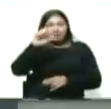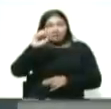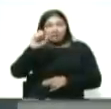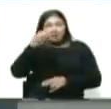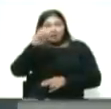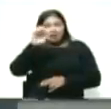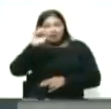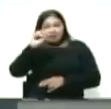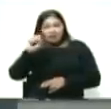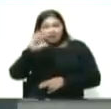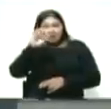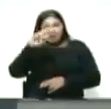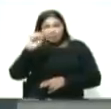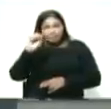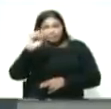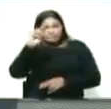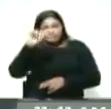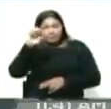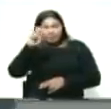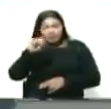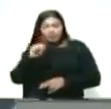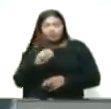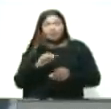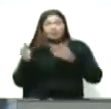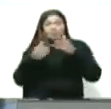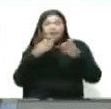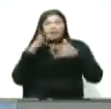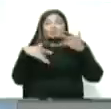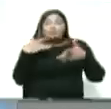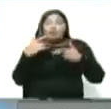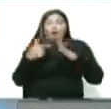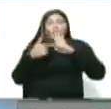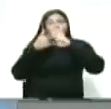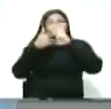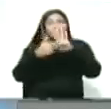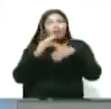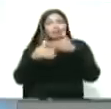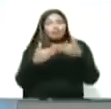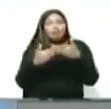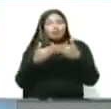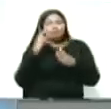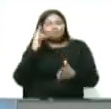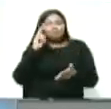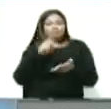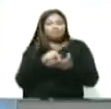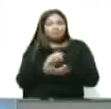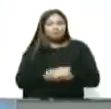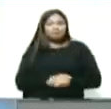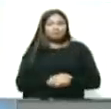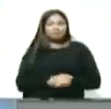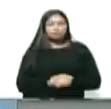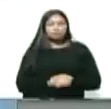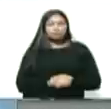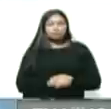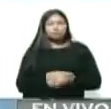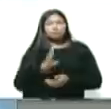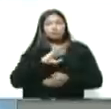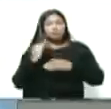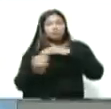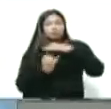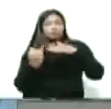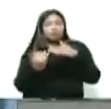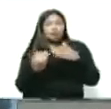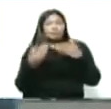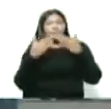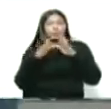que la línea de sensibilización consistirá en actividades presenciales con actores, instituciones públicas,